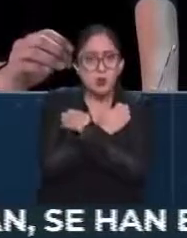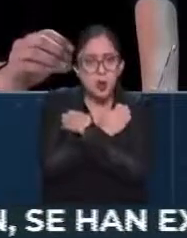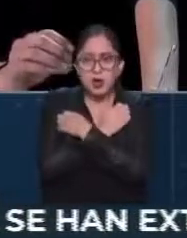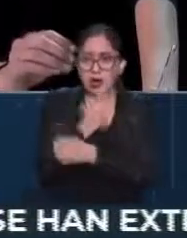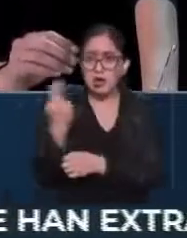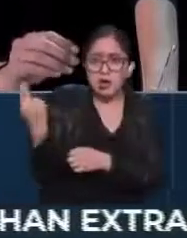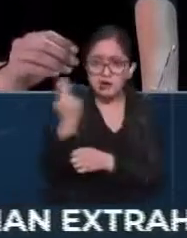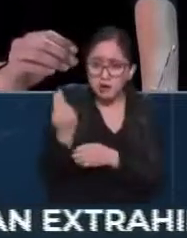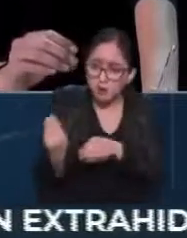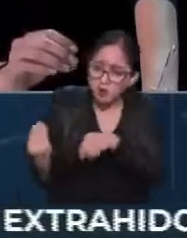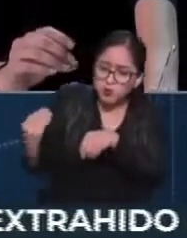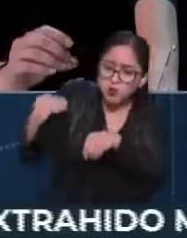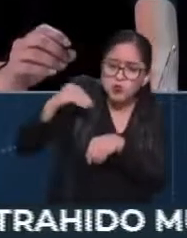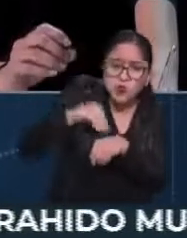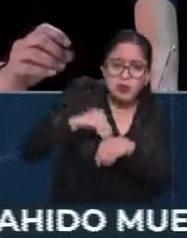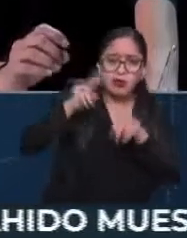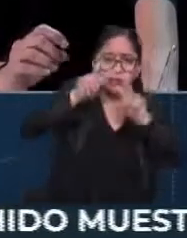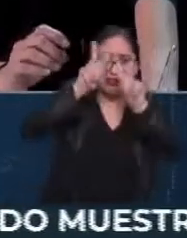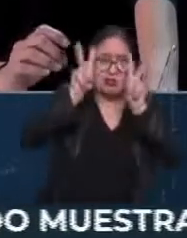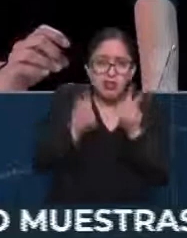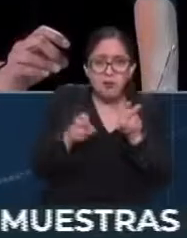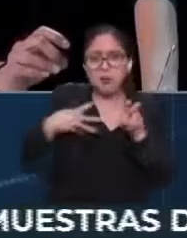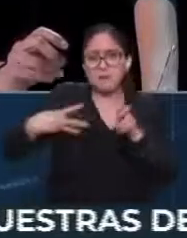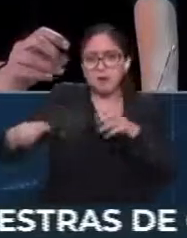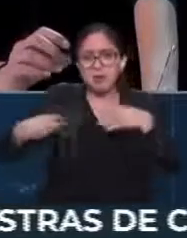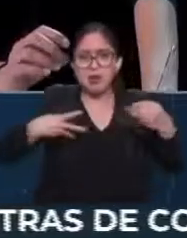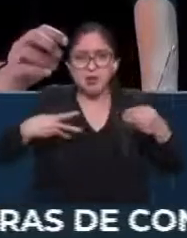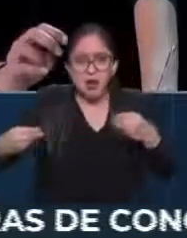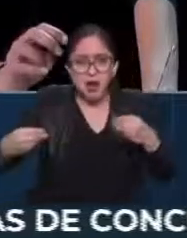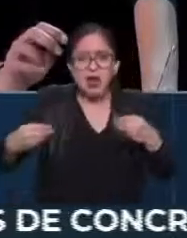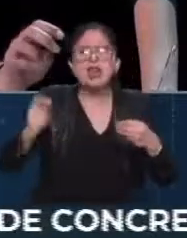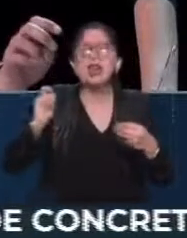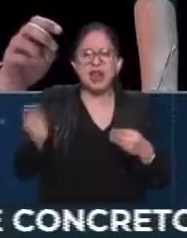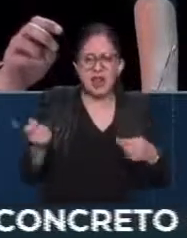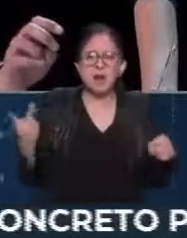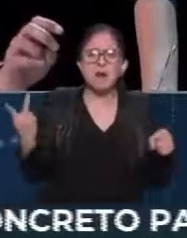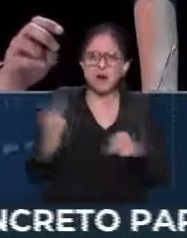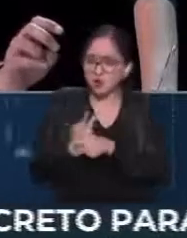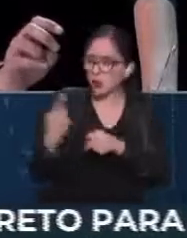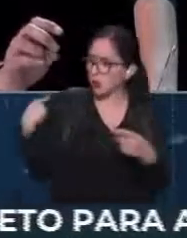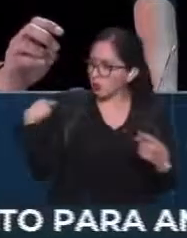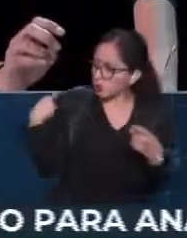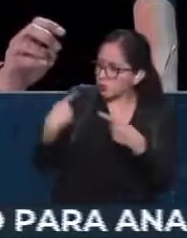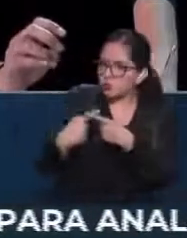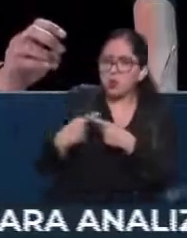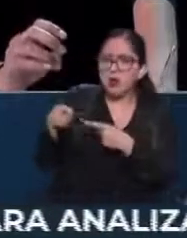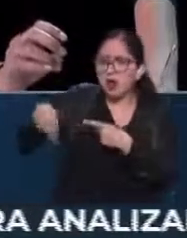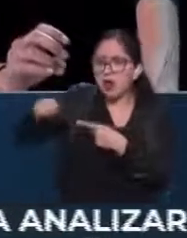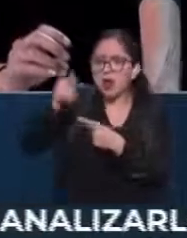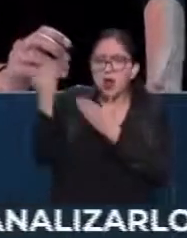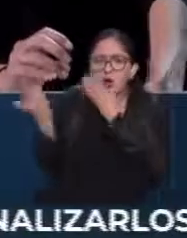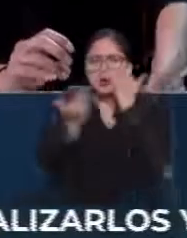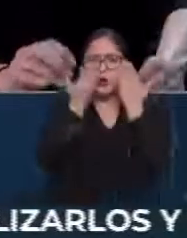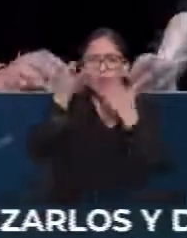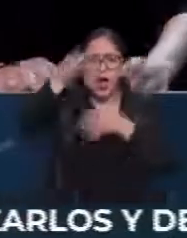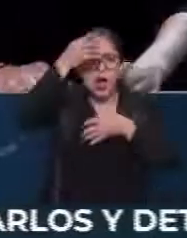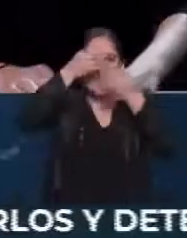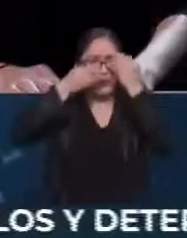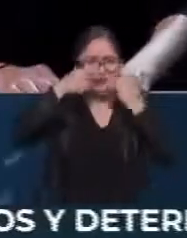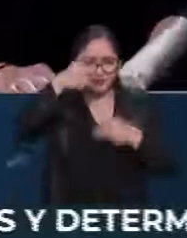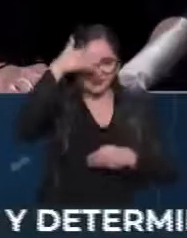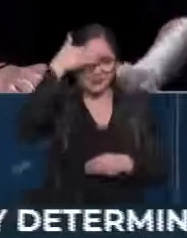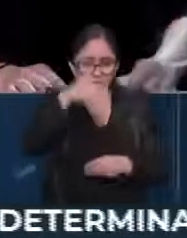la pandemia para poder aterrizar lo que se ha aprendido a través de ella con esta modalidad emergente de clases que no